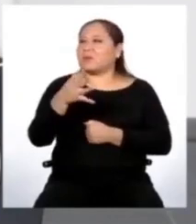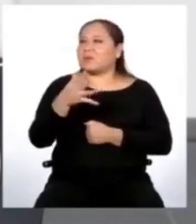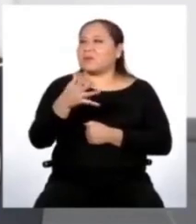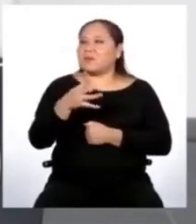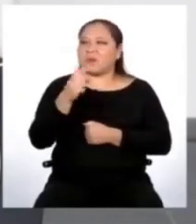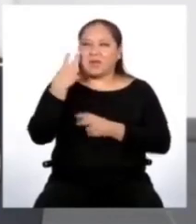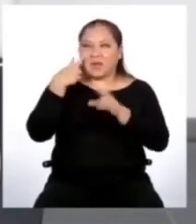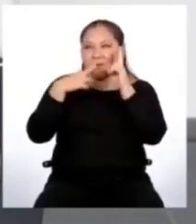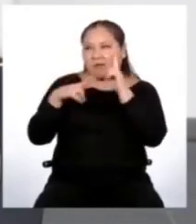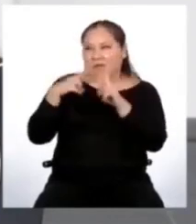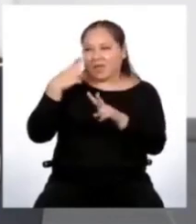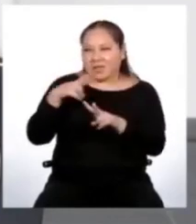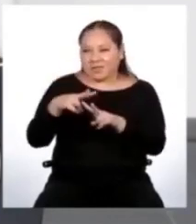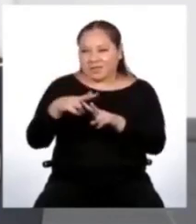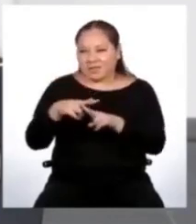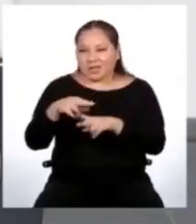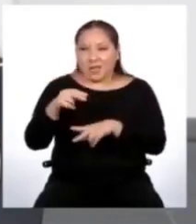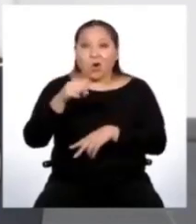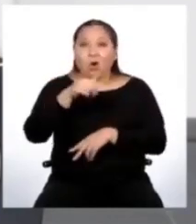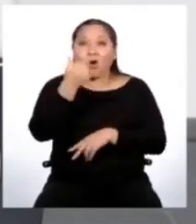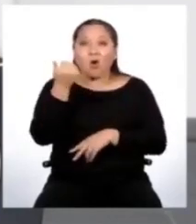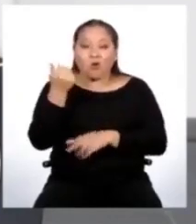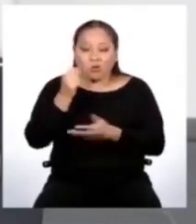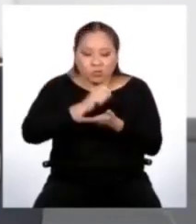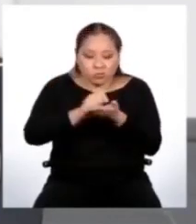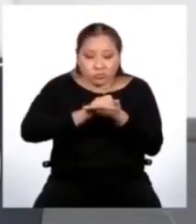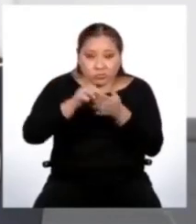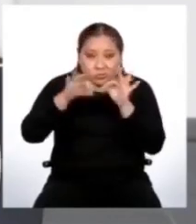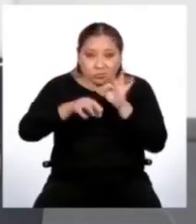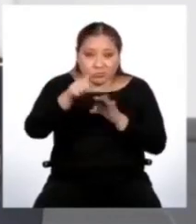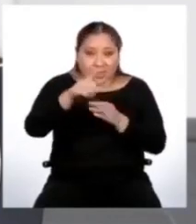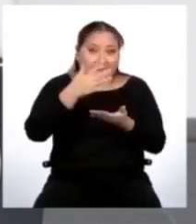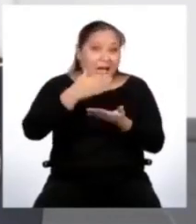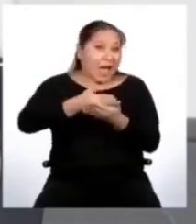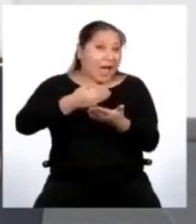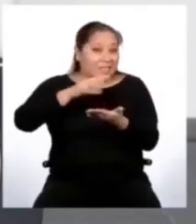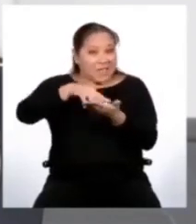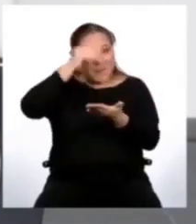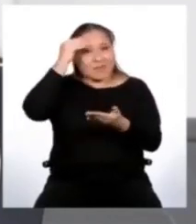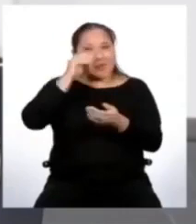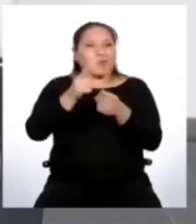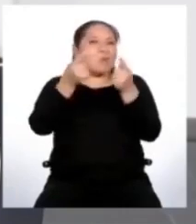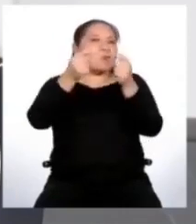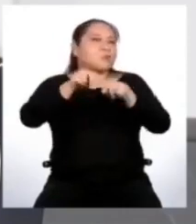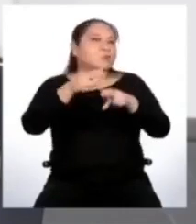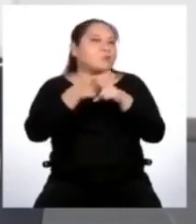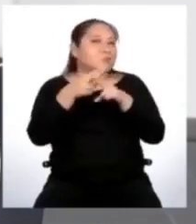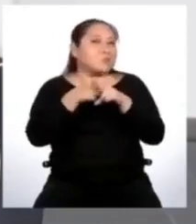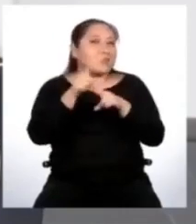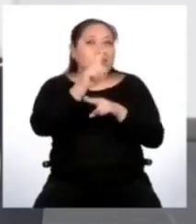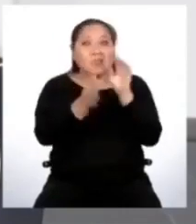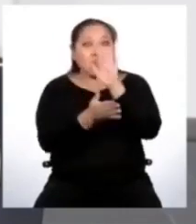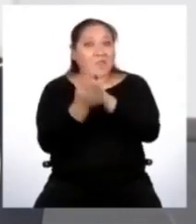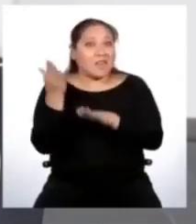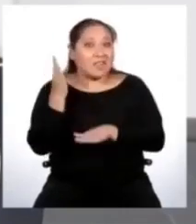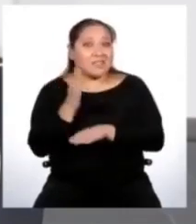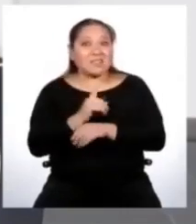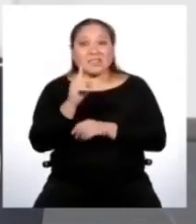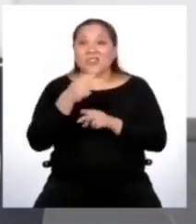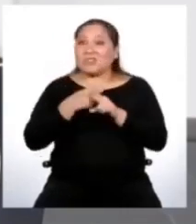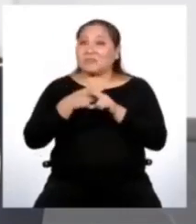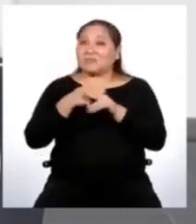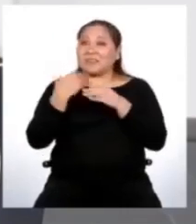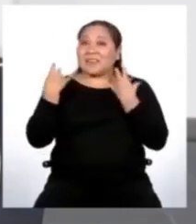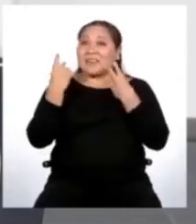una mirada extra a tu libreto antes de aprender más, vamos a hacer una pequeña pausa. No se vayan, no demoramos.